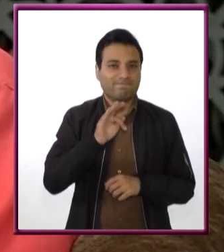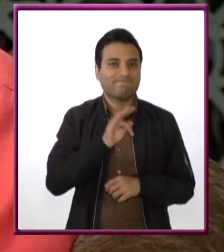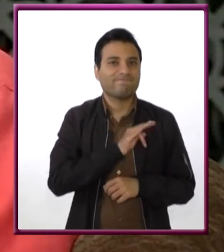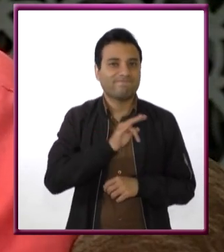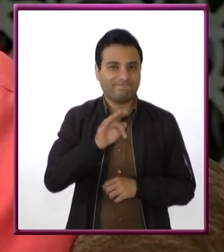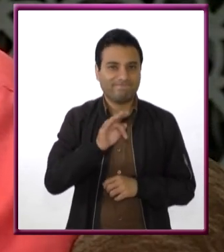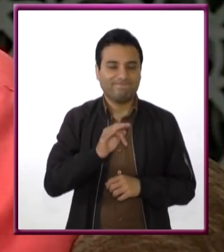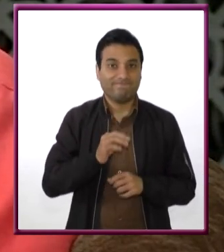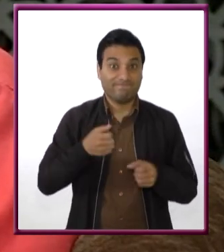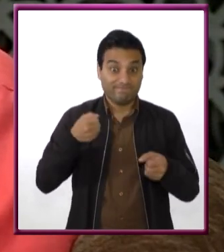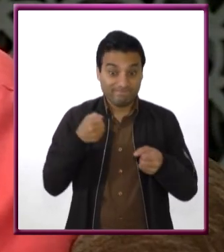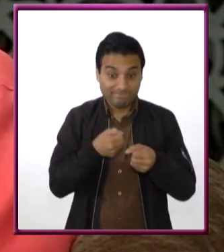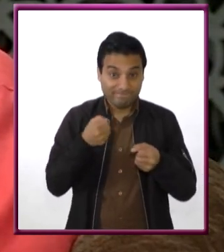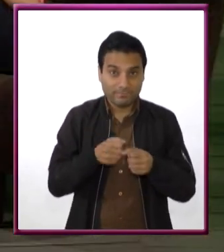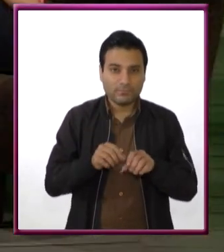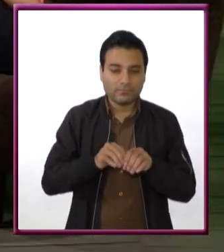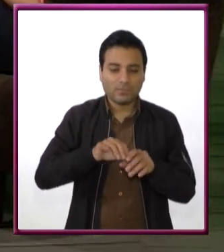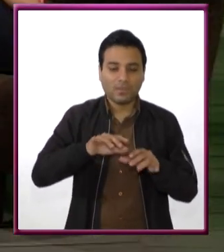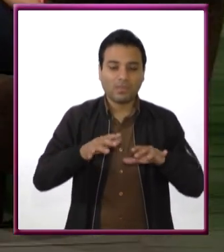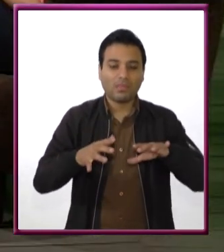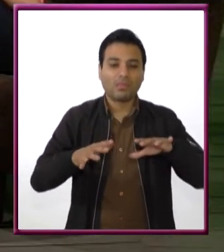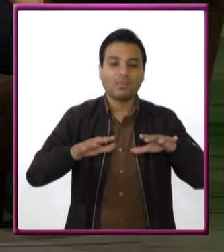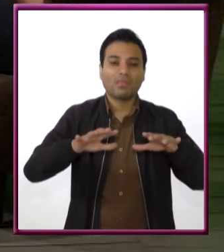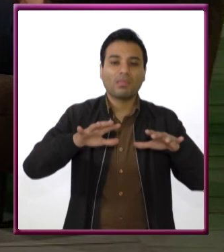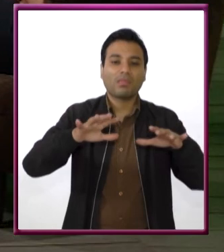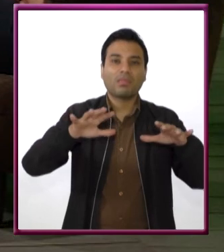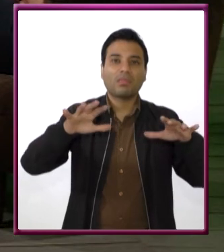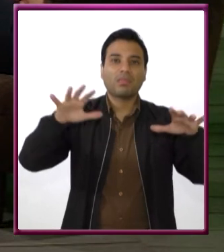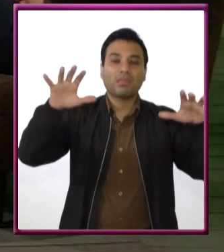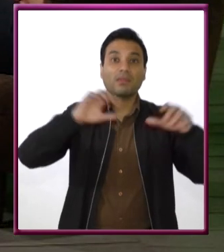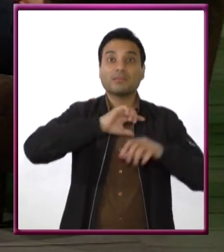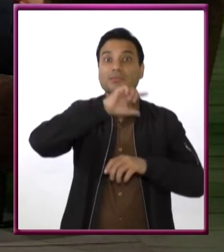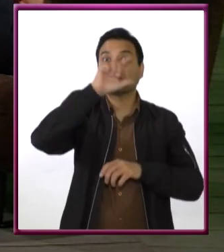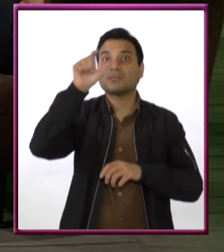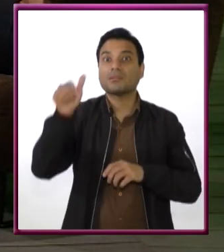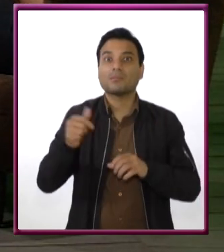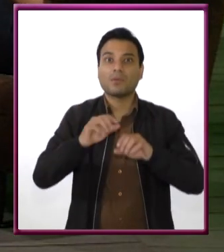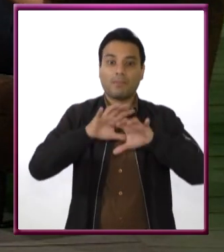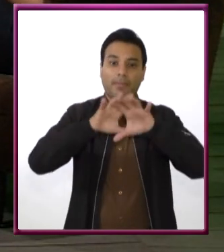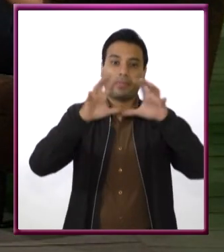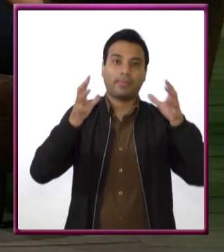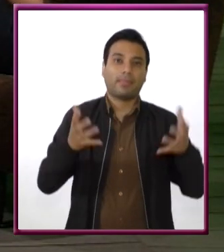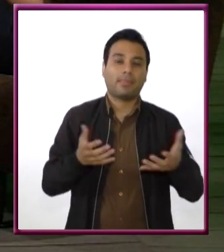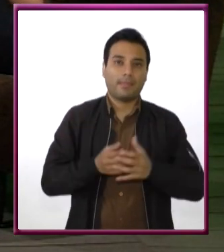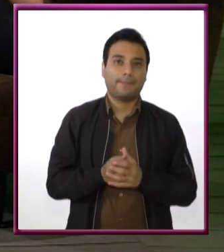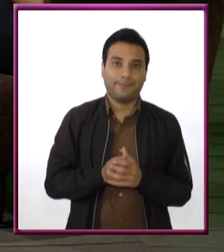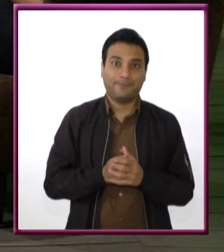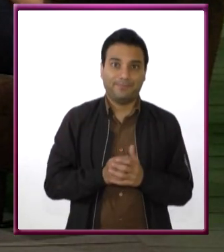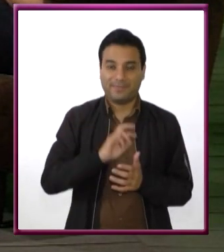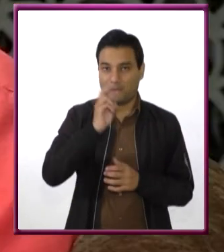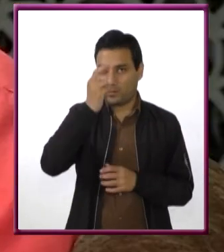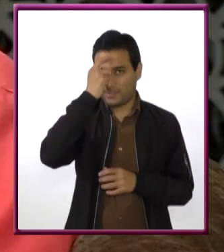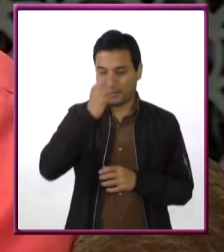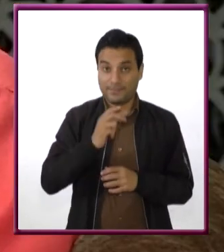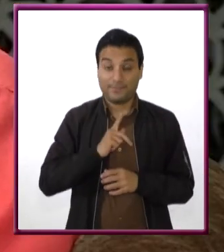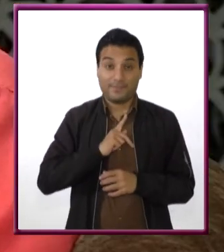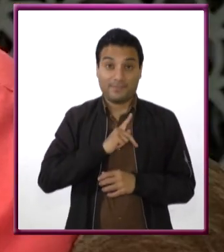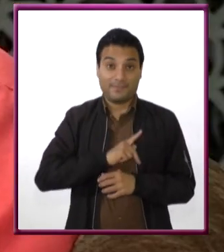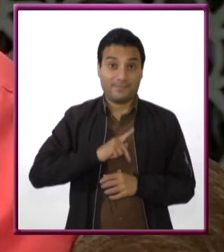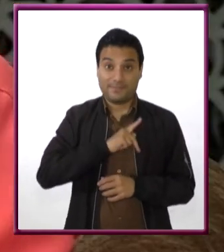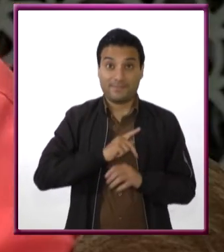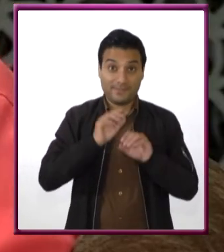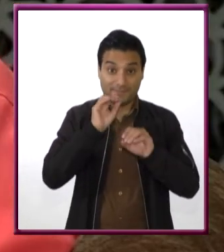migratorio planetario que tienen muchas de estas sustancias. Y recordamos que se hacen mezclas de ellas, ¿no? Para no perder de